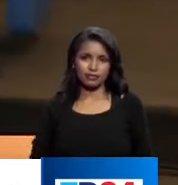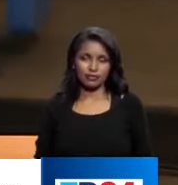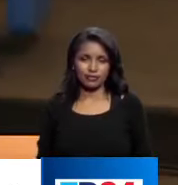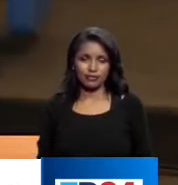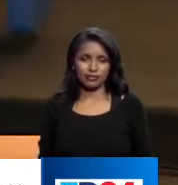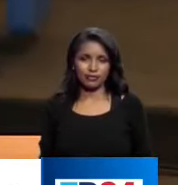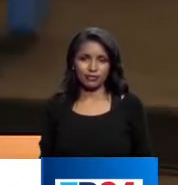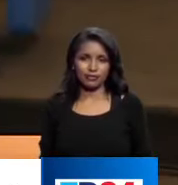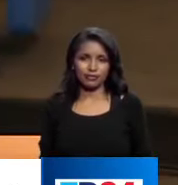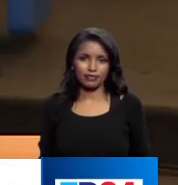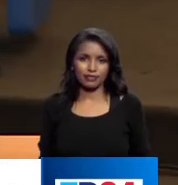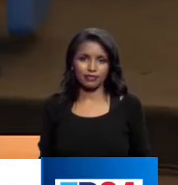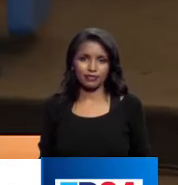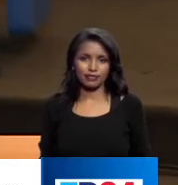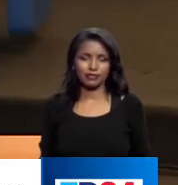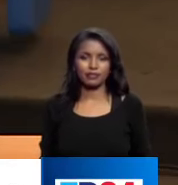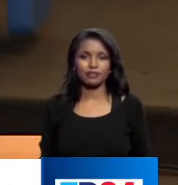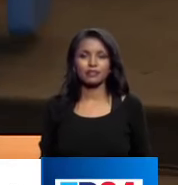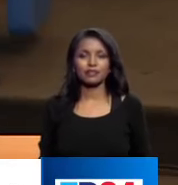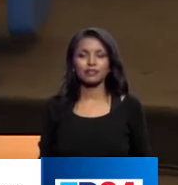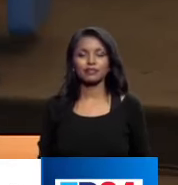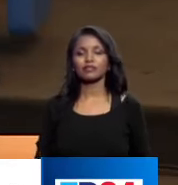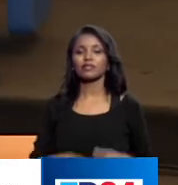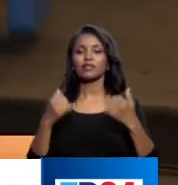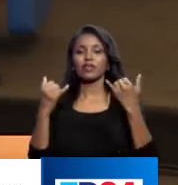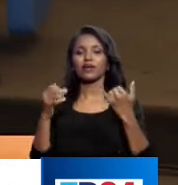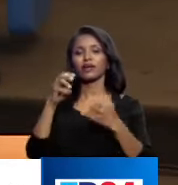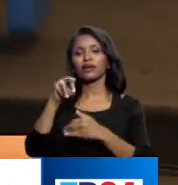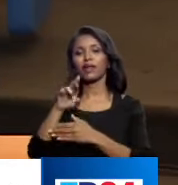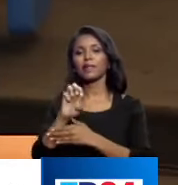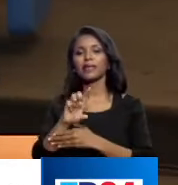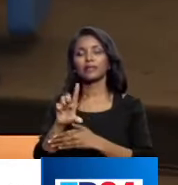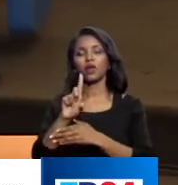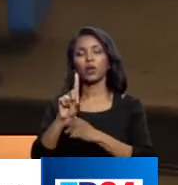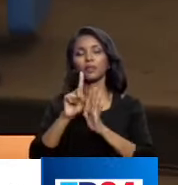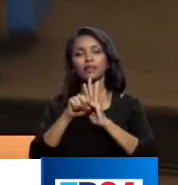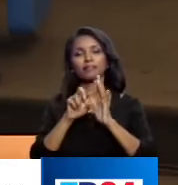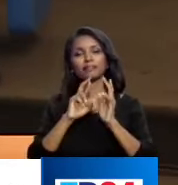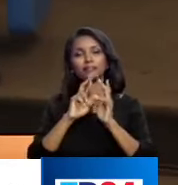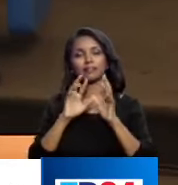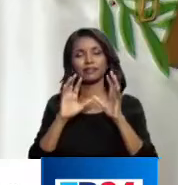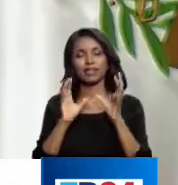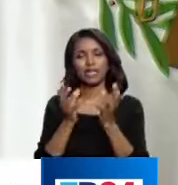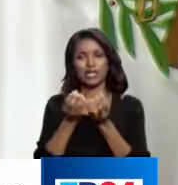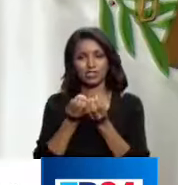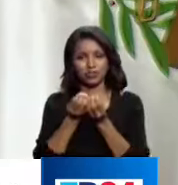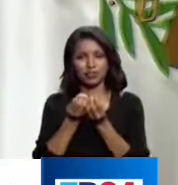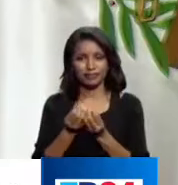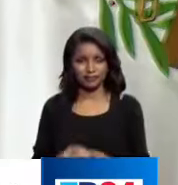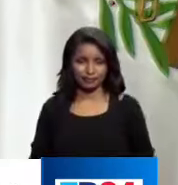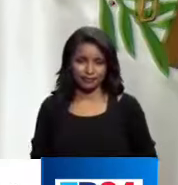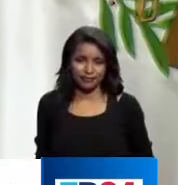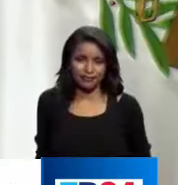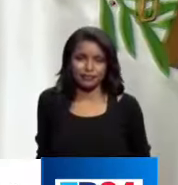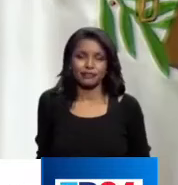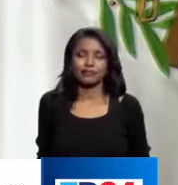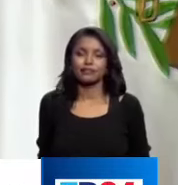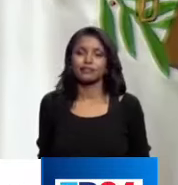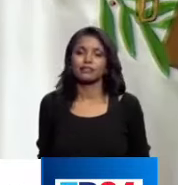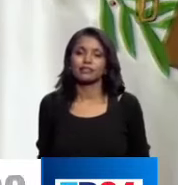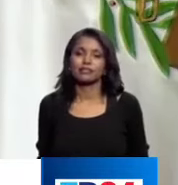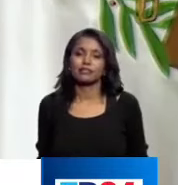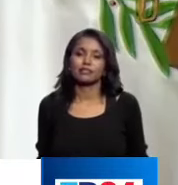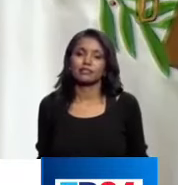Panamá. Pasamos a la candidata Maribel Gordón. Tiene 1 minuto y medio para su intervención final. Para que no se cierre el